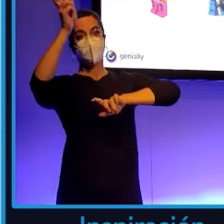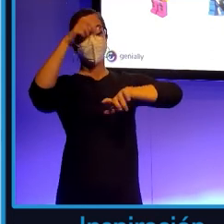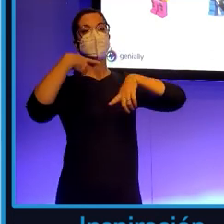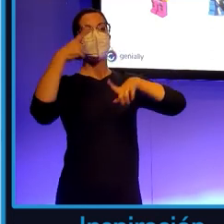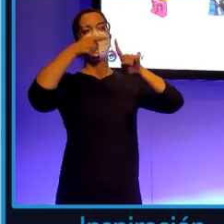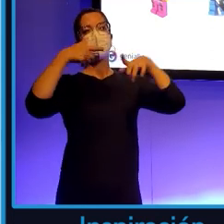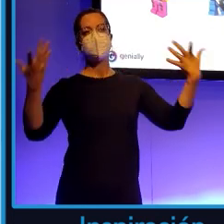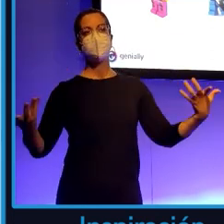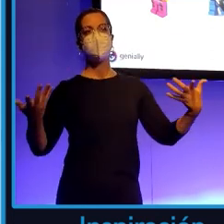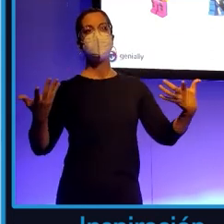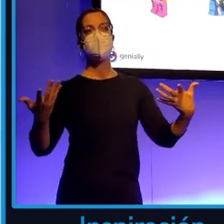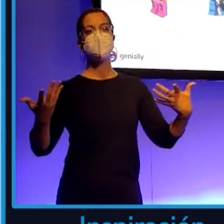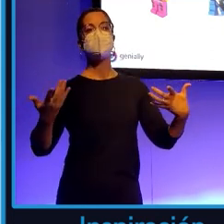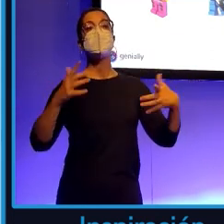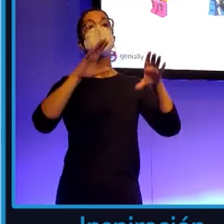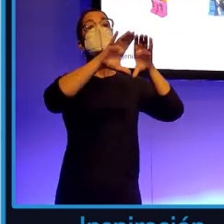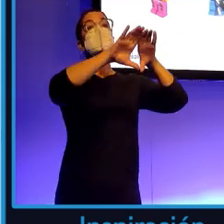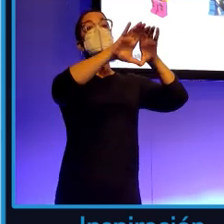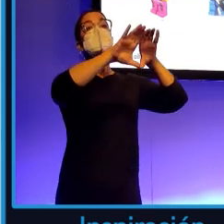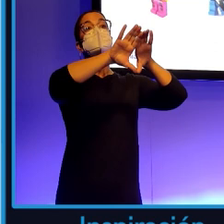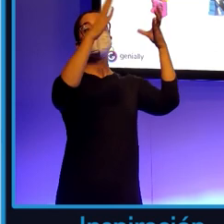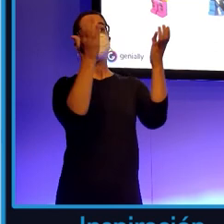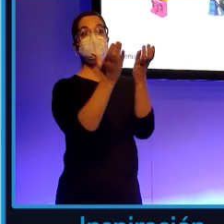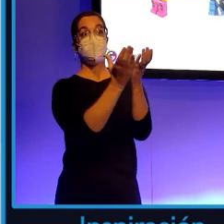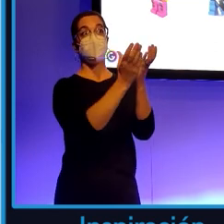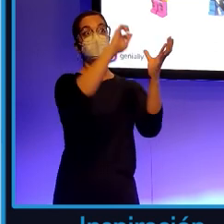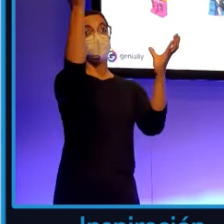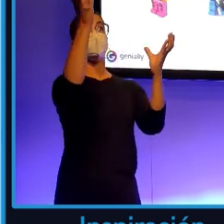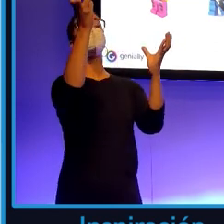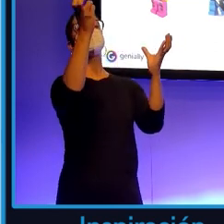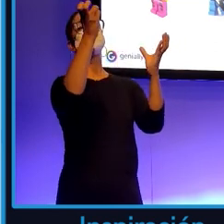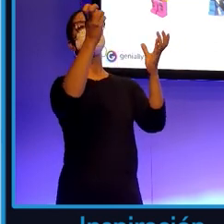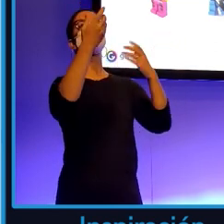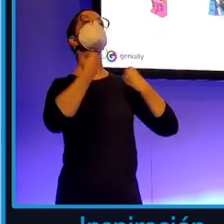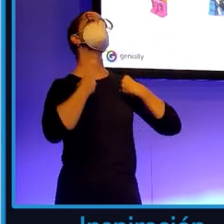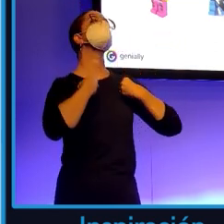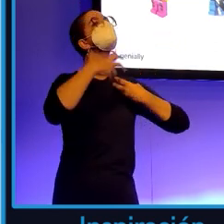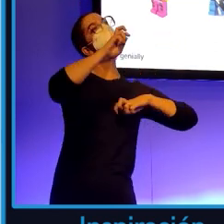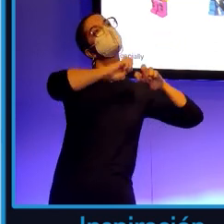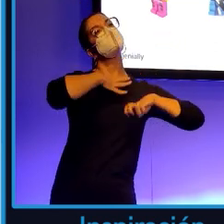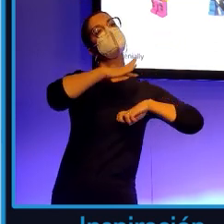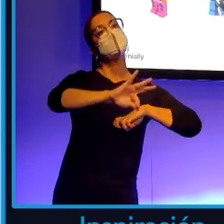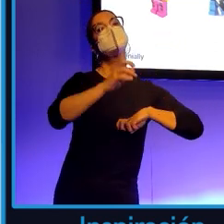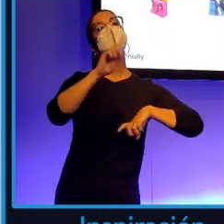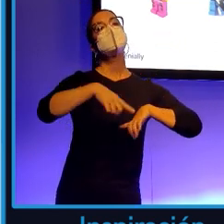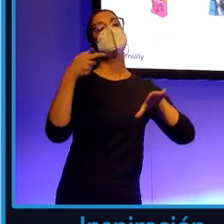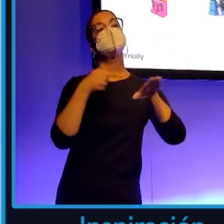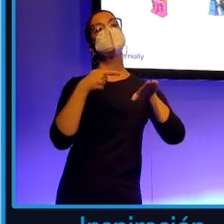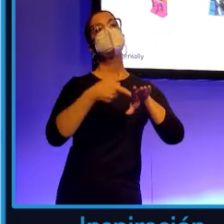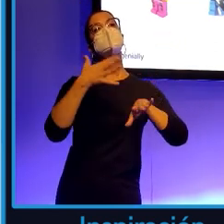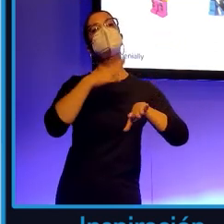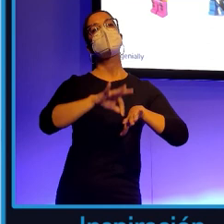que fuera de pronto que quiere también se puede buscar vida después en avances y también se utilizar otros tipos de combustible como hidrógeno